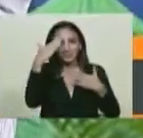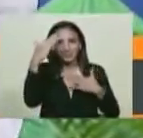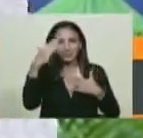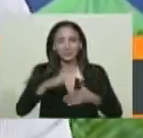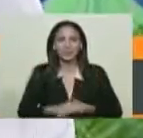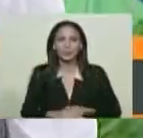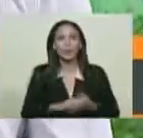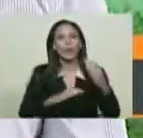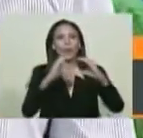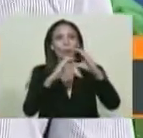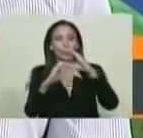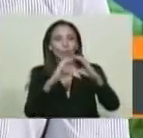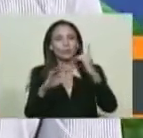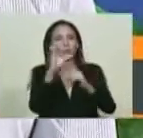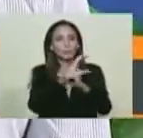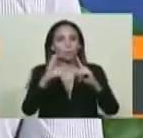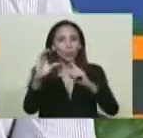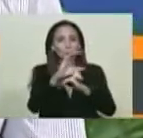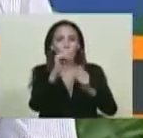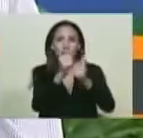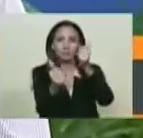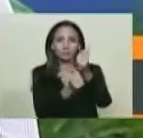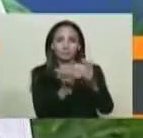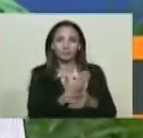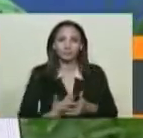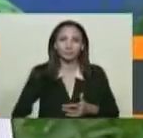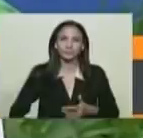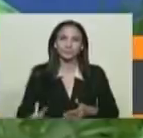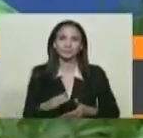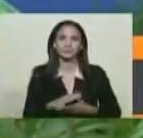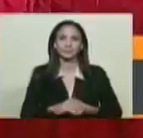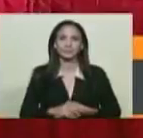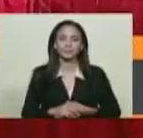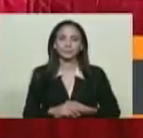de Comunicación y Cultura de Gobierno.